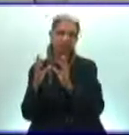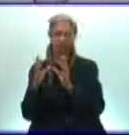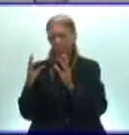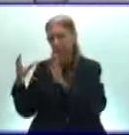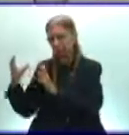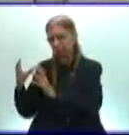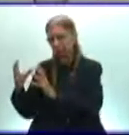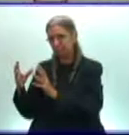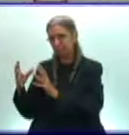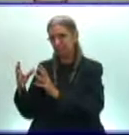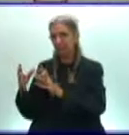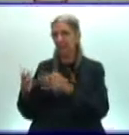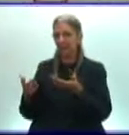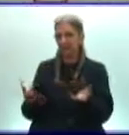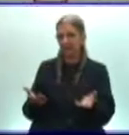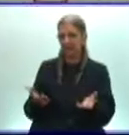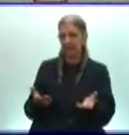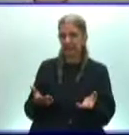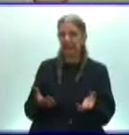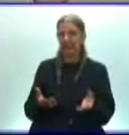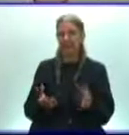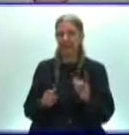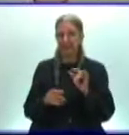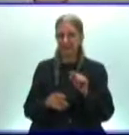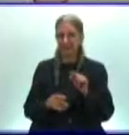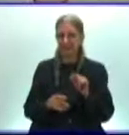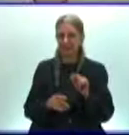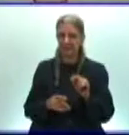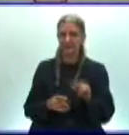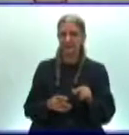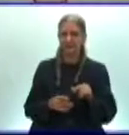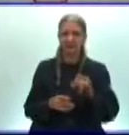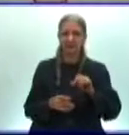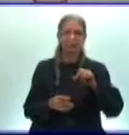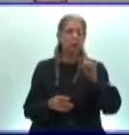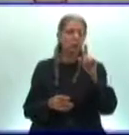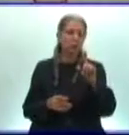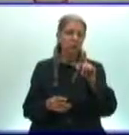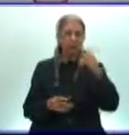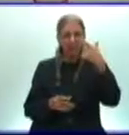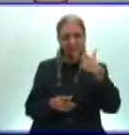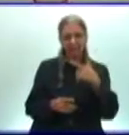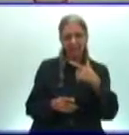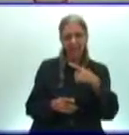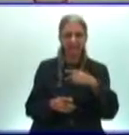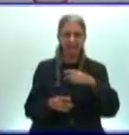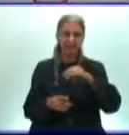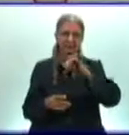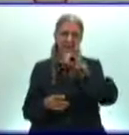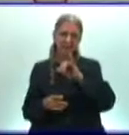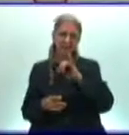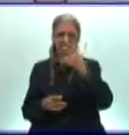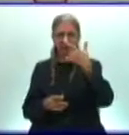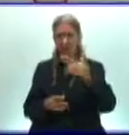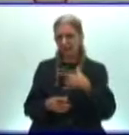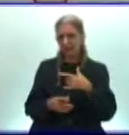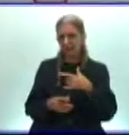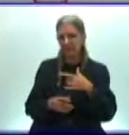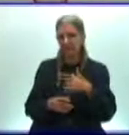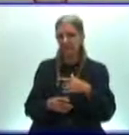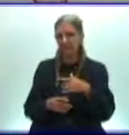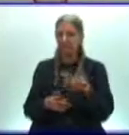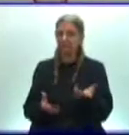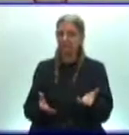1A, grupo 3A, grupo 6A. Recuerden que para los elementos ubicados en los grupos